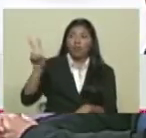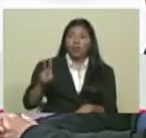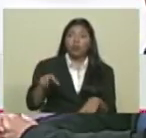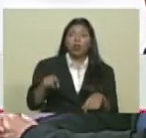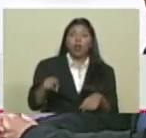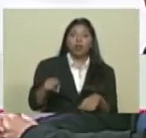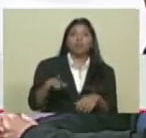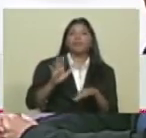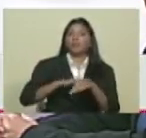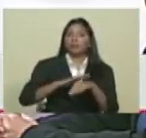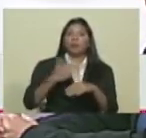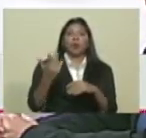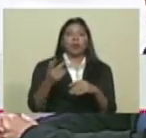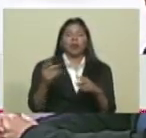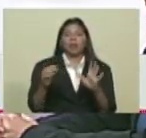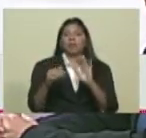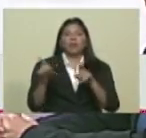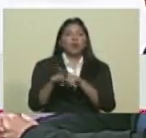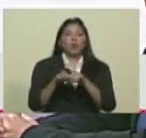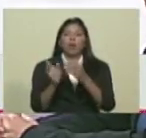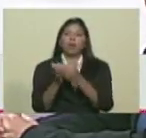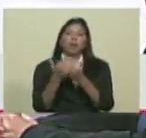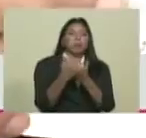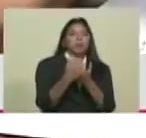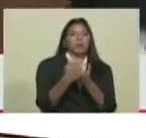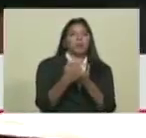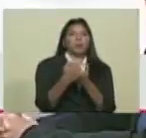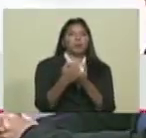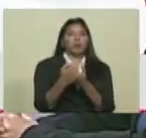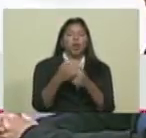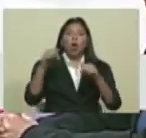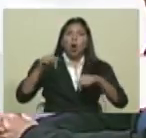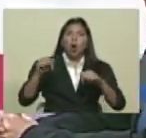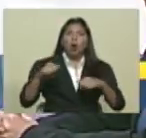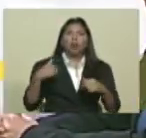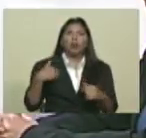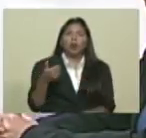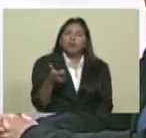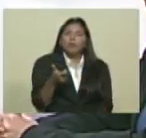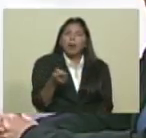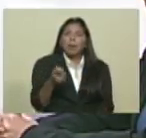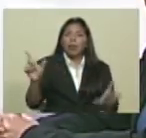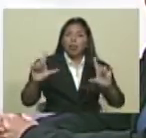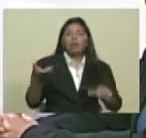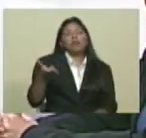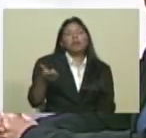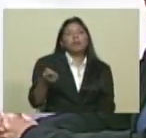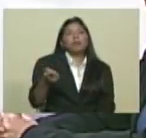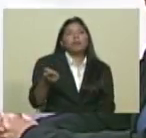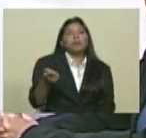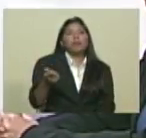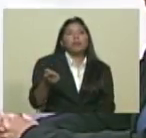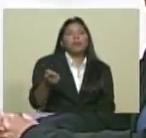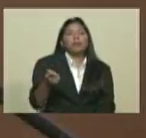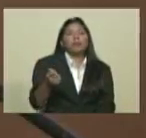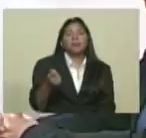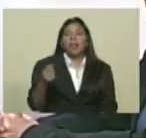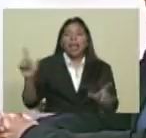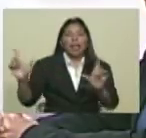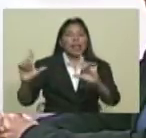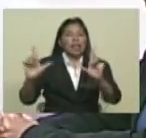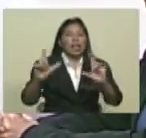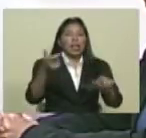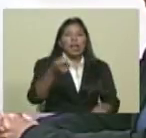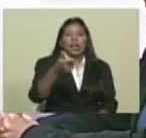nos han silenciado, han tratado de silenciarnos. Yo estuve hoy, mira, dándole aquí pa, pa, pa, pa, pa, BBC de Londres, CNN en